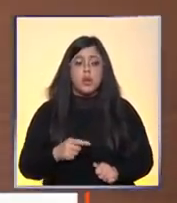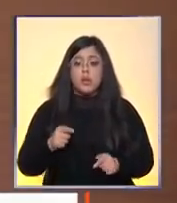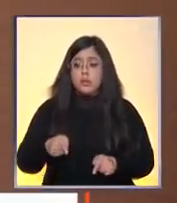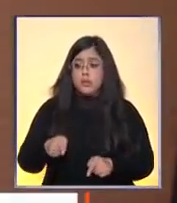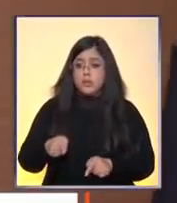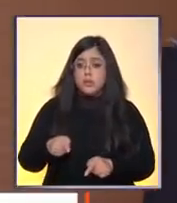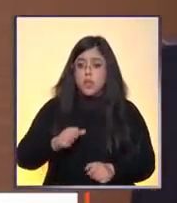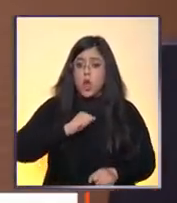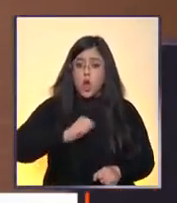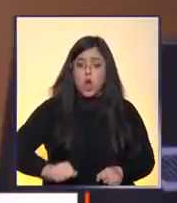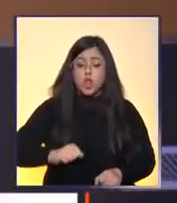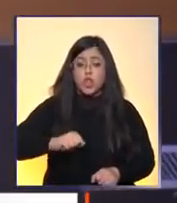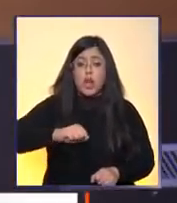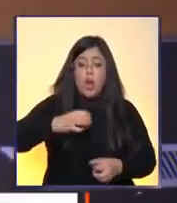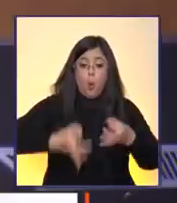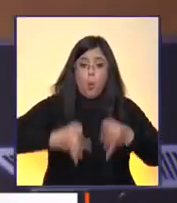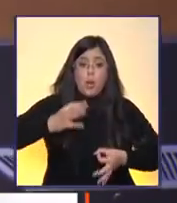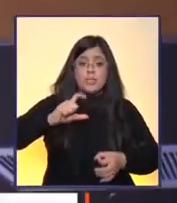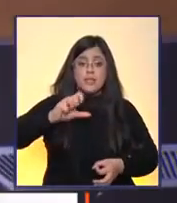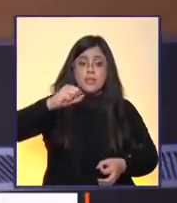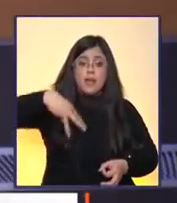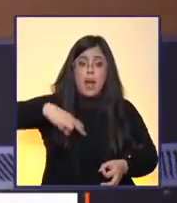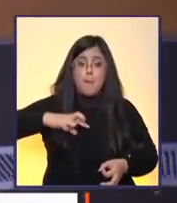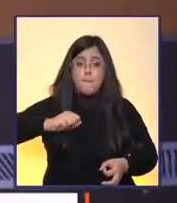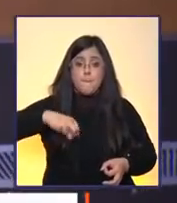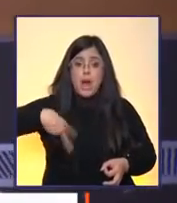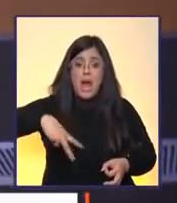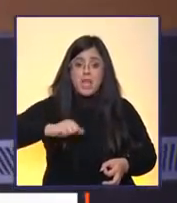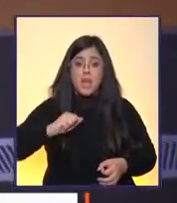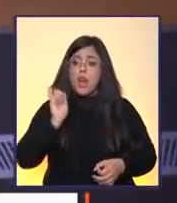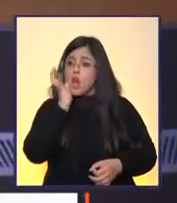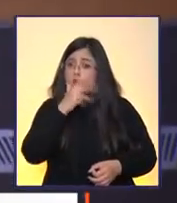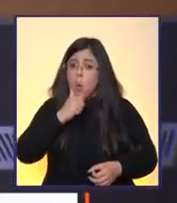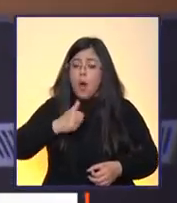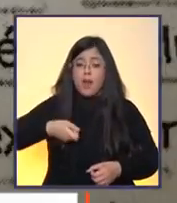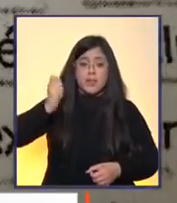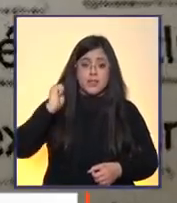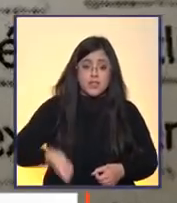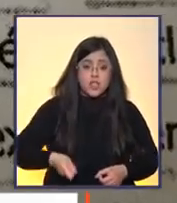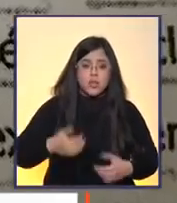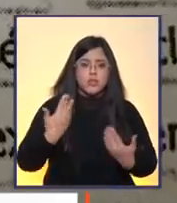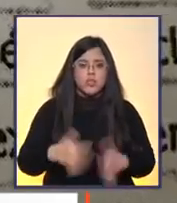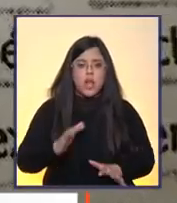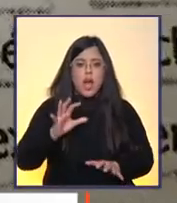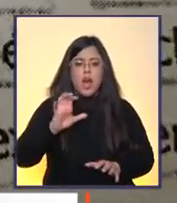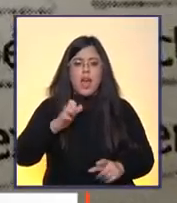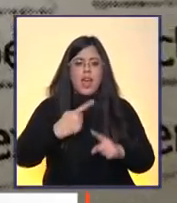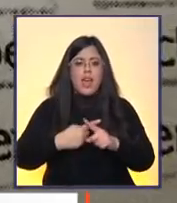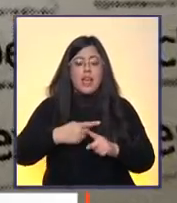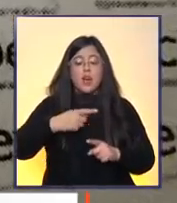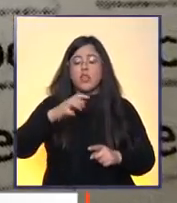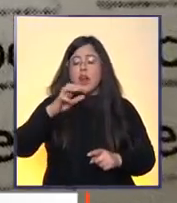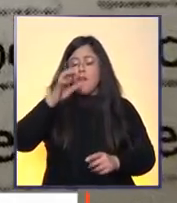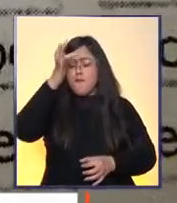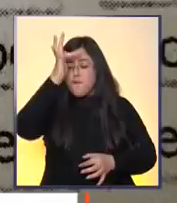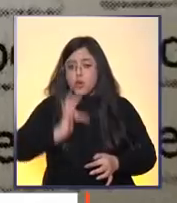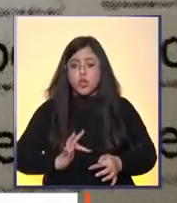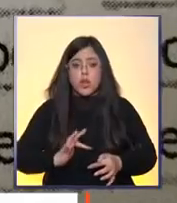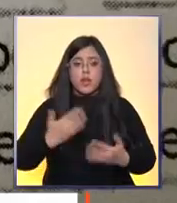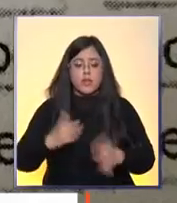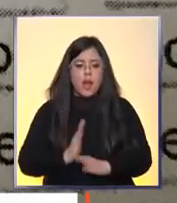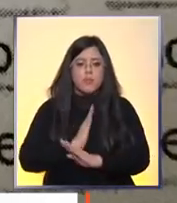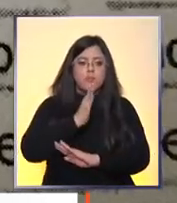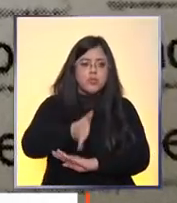contra el juez Campaña, las funcionarias acudieron a la justicia civil, la que el pasado 18 de mayo condenó al magistrado